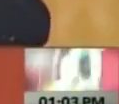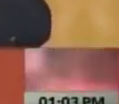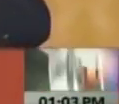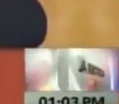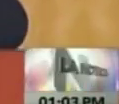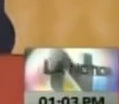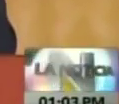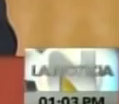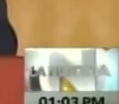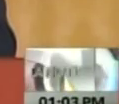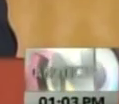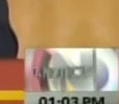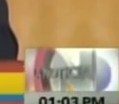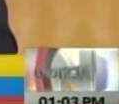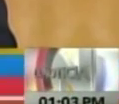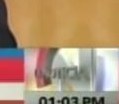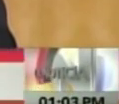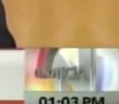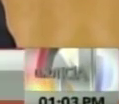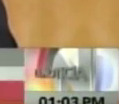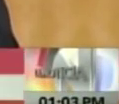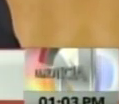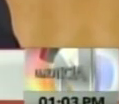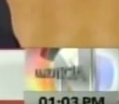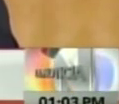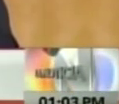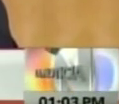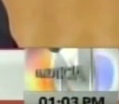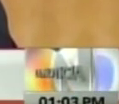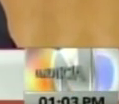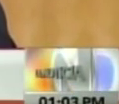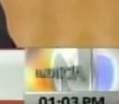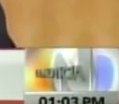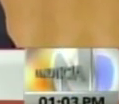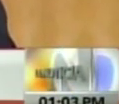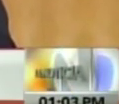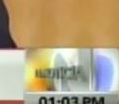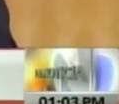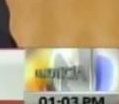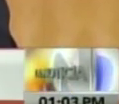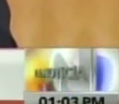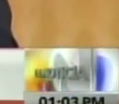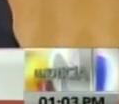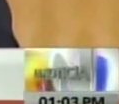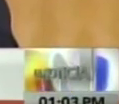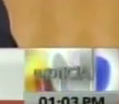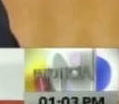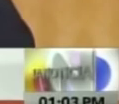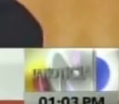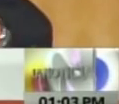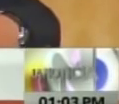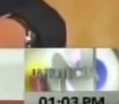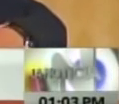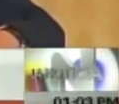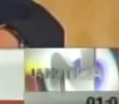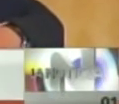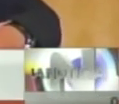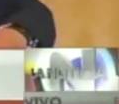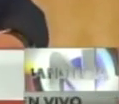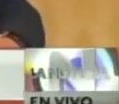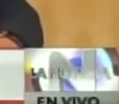Bueno, muy buenos días, estimados viceministros que hoy nos acompañan, periodistas, camarógrafos, reporteros.